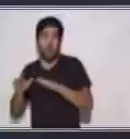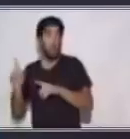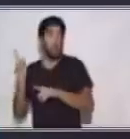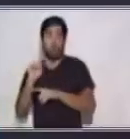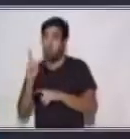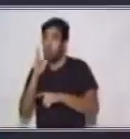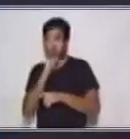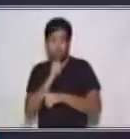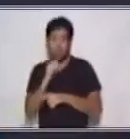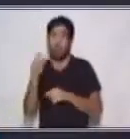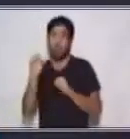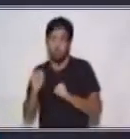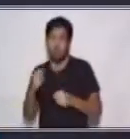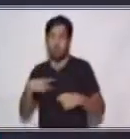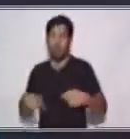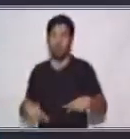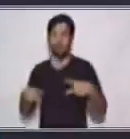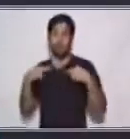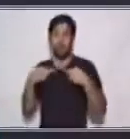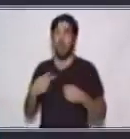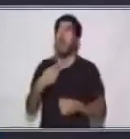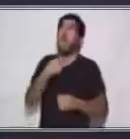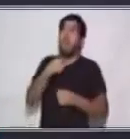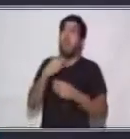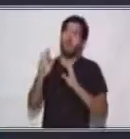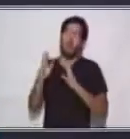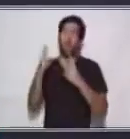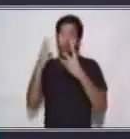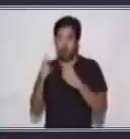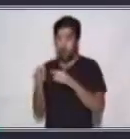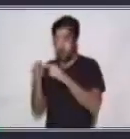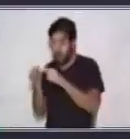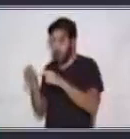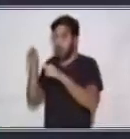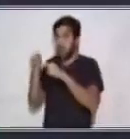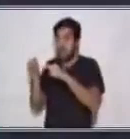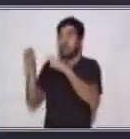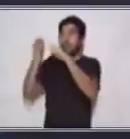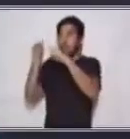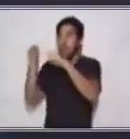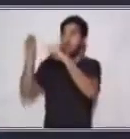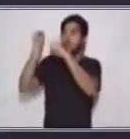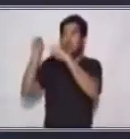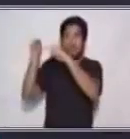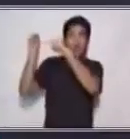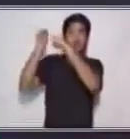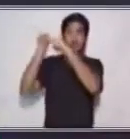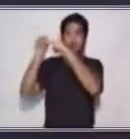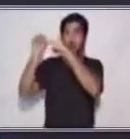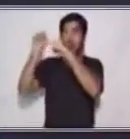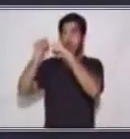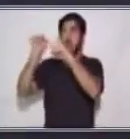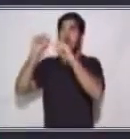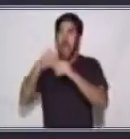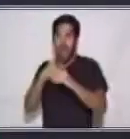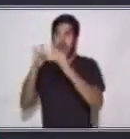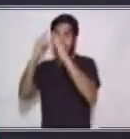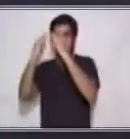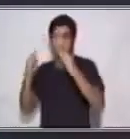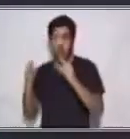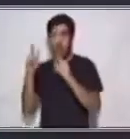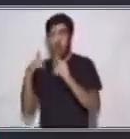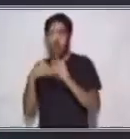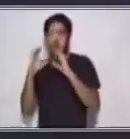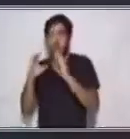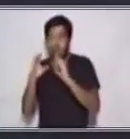su vida. A medida que va ascendiendo, hay otros campamentos donde descansa o se protege de las tormentas de viento